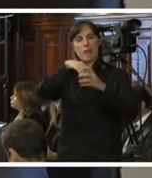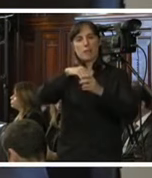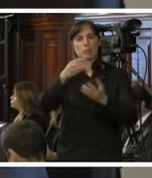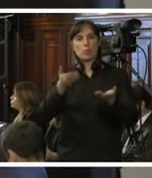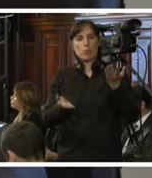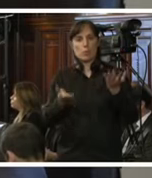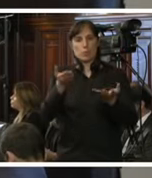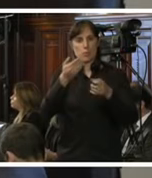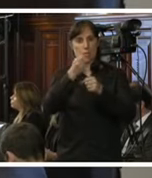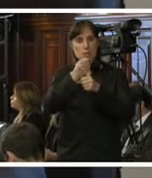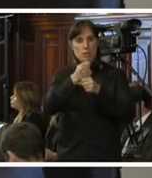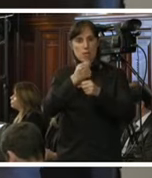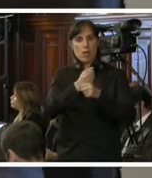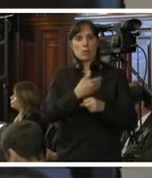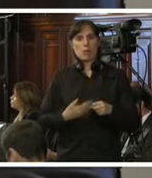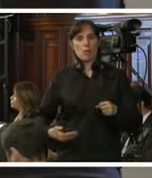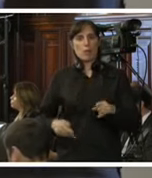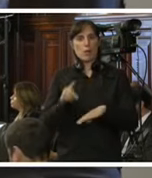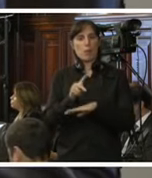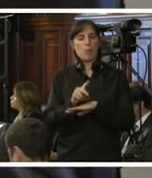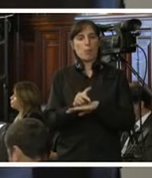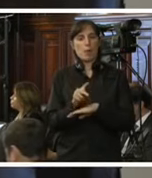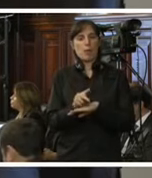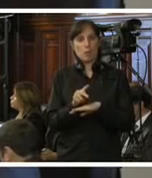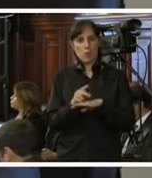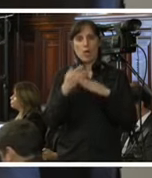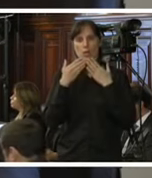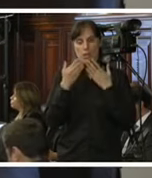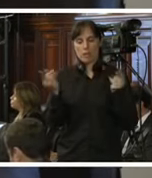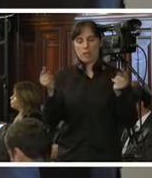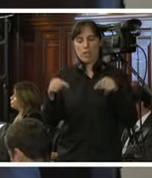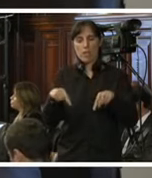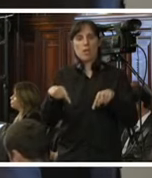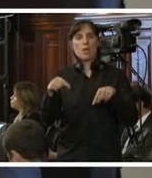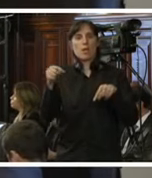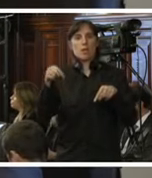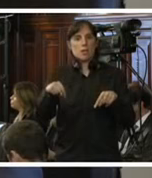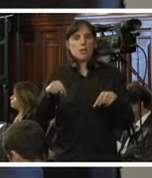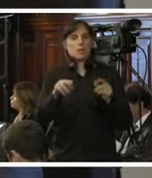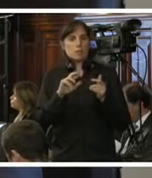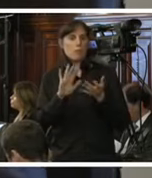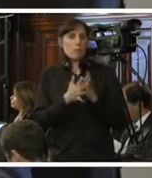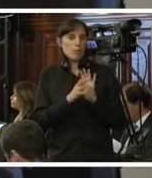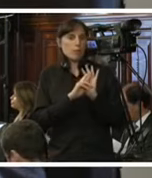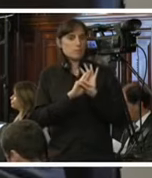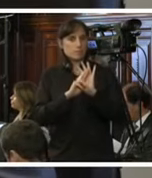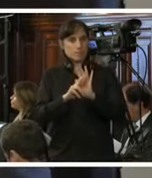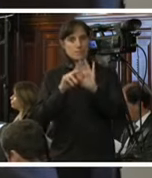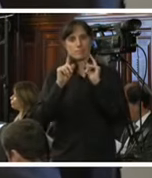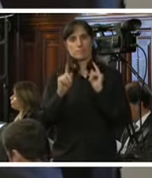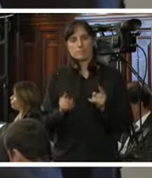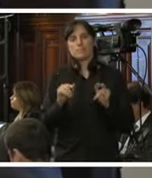del gobierno del Estado de Paraguay que estén aquí representadas. Pero también, como